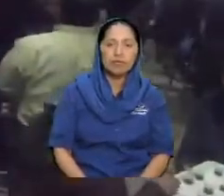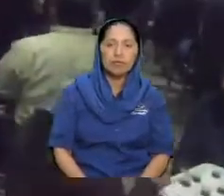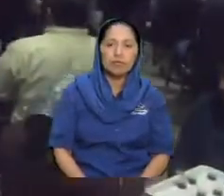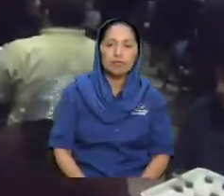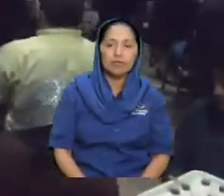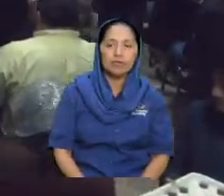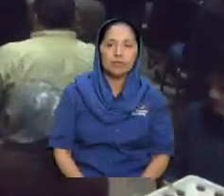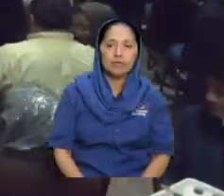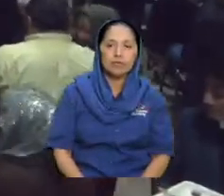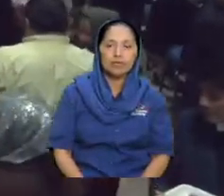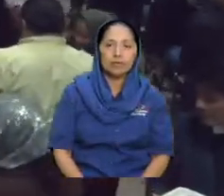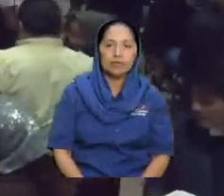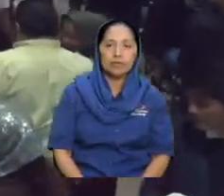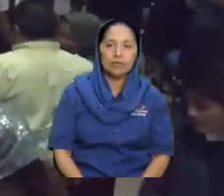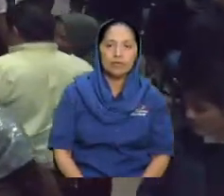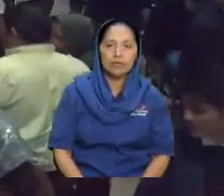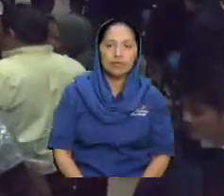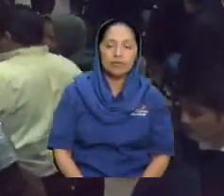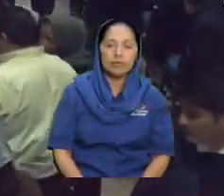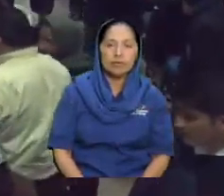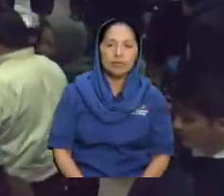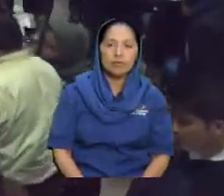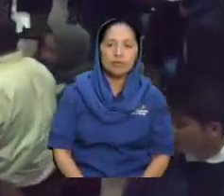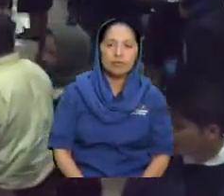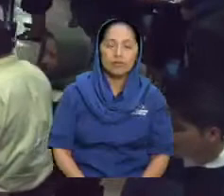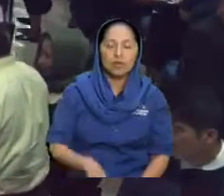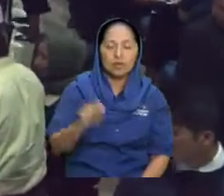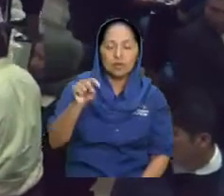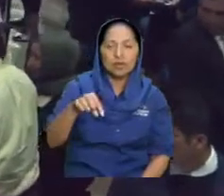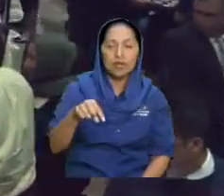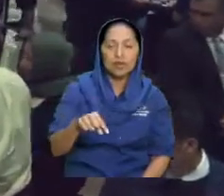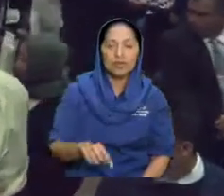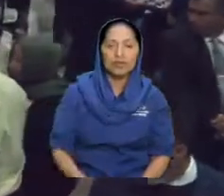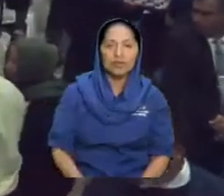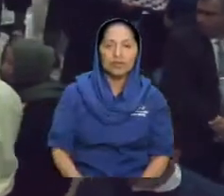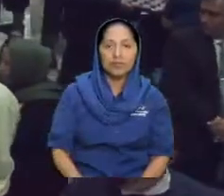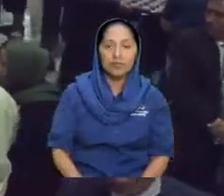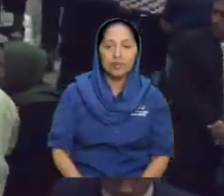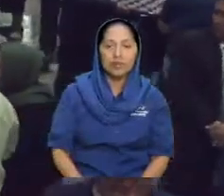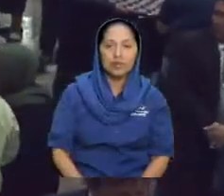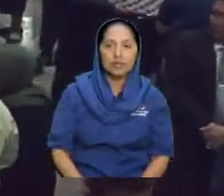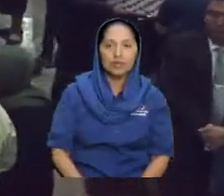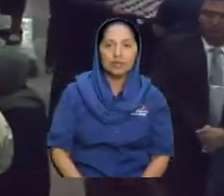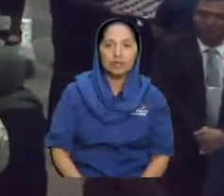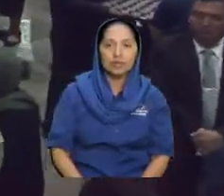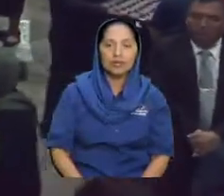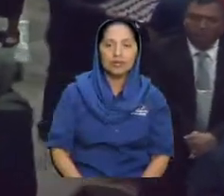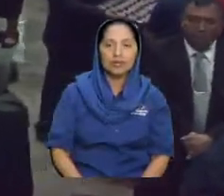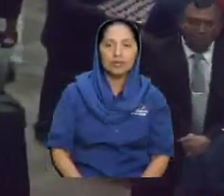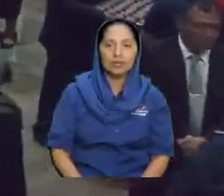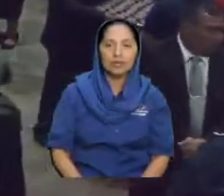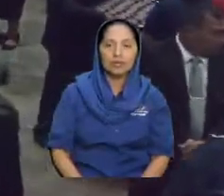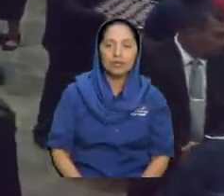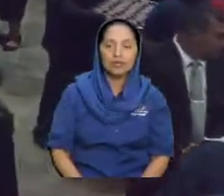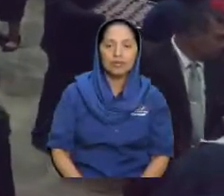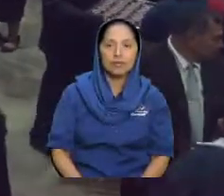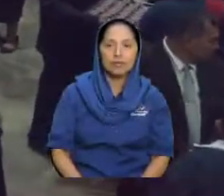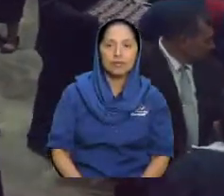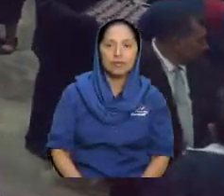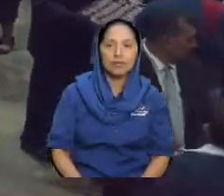Y cuando usted tenga los dos elementos, se puede sentar. Mientras tanto, acá están ministrándole la